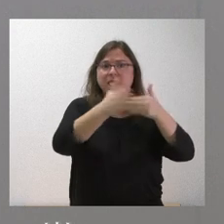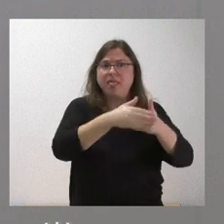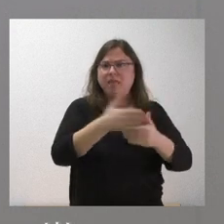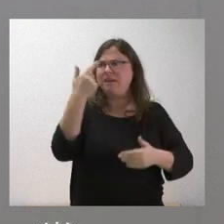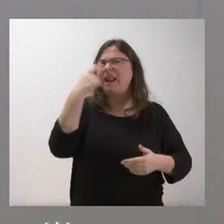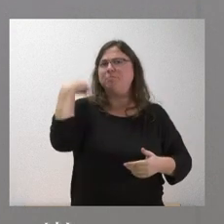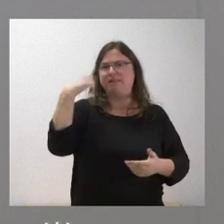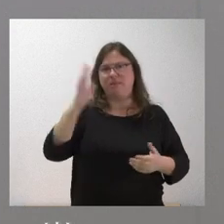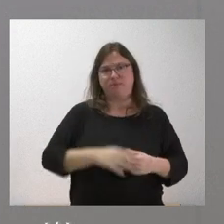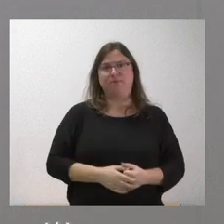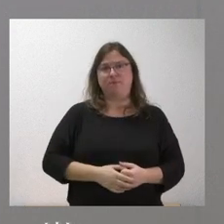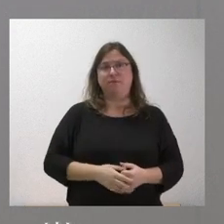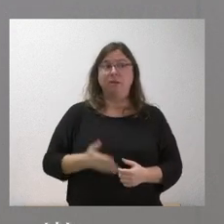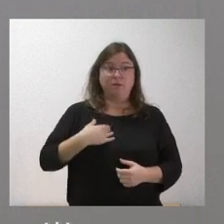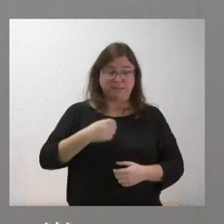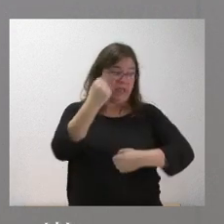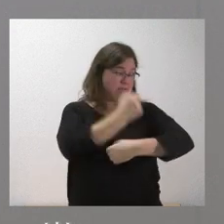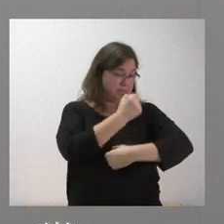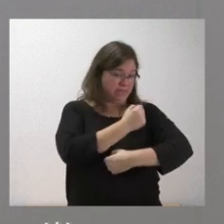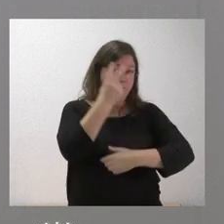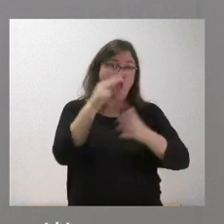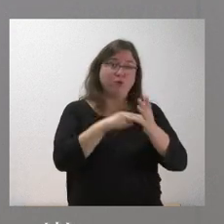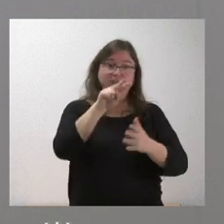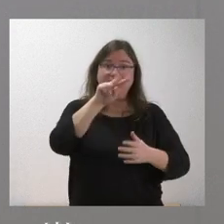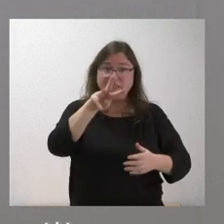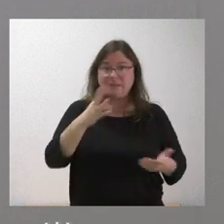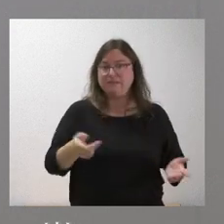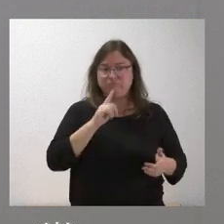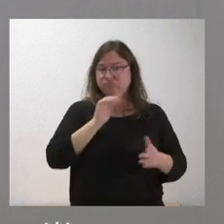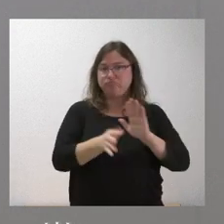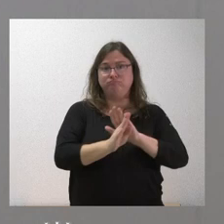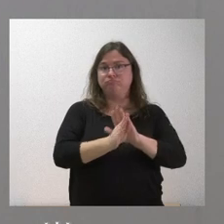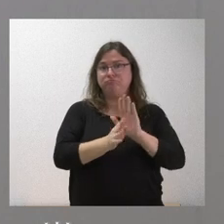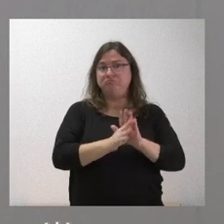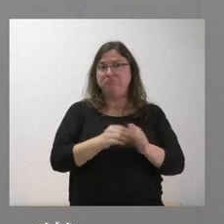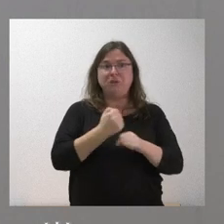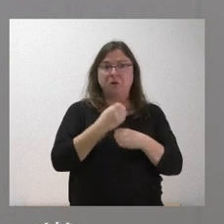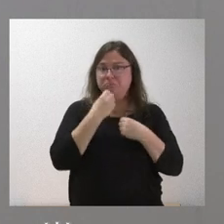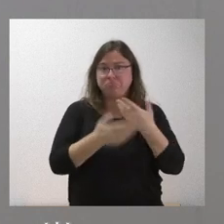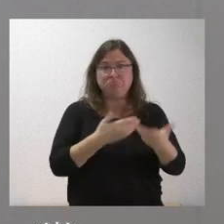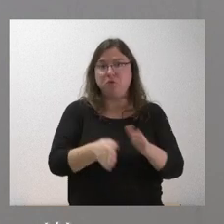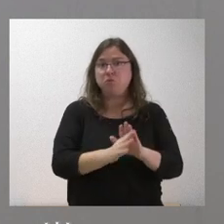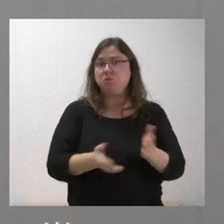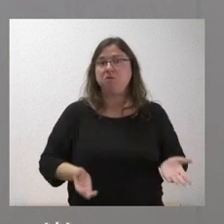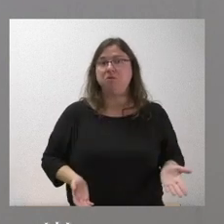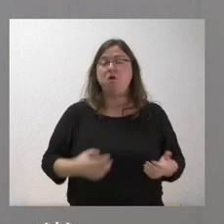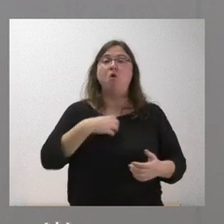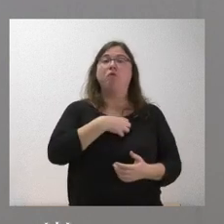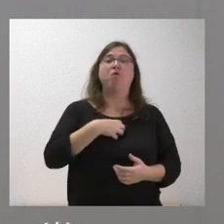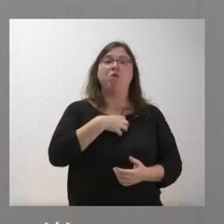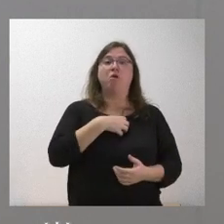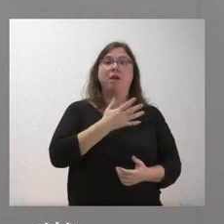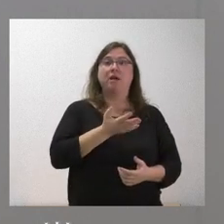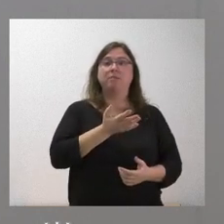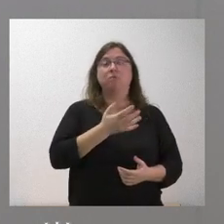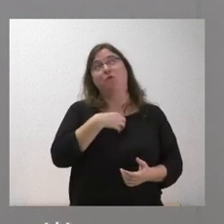del año pasado y estamos ya en el mes de diciembre del año 2023 y sigue funcionando sigue haciendo sus labores los funcionarios no